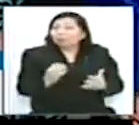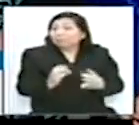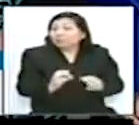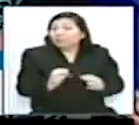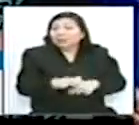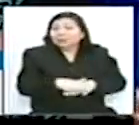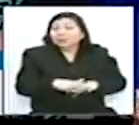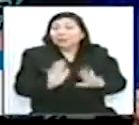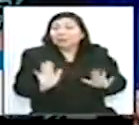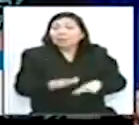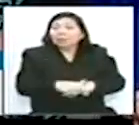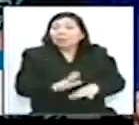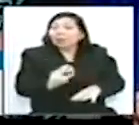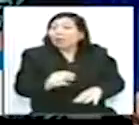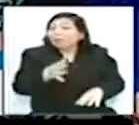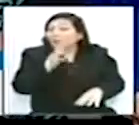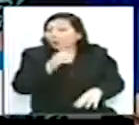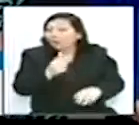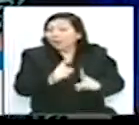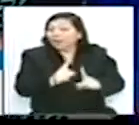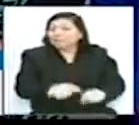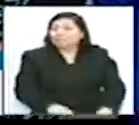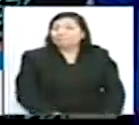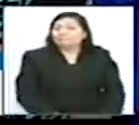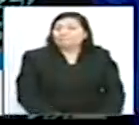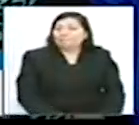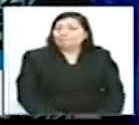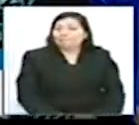y administrativas, no sé si hay alguna otra pregunta.